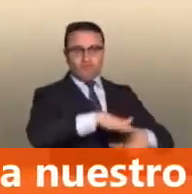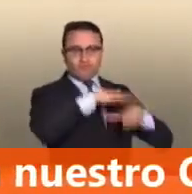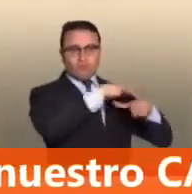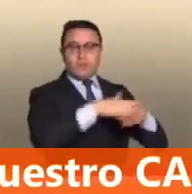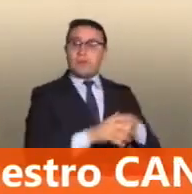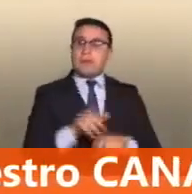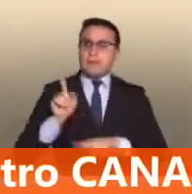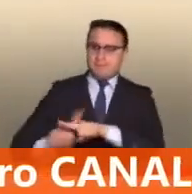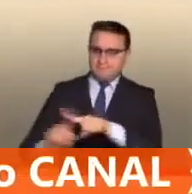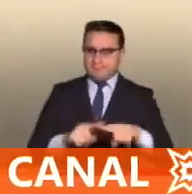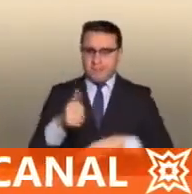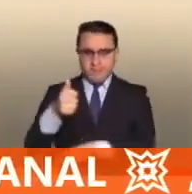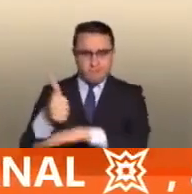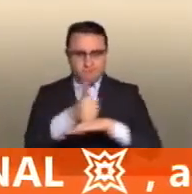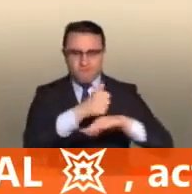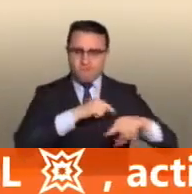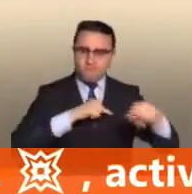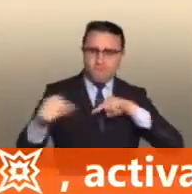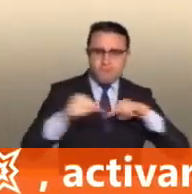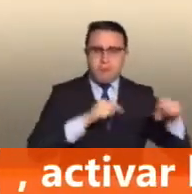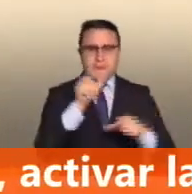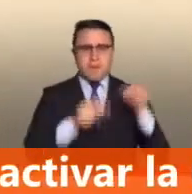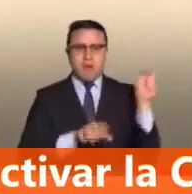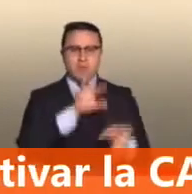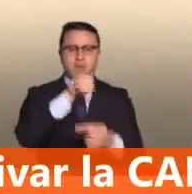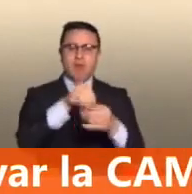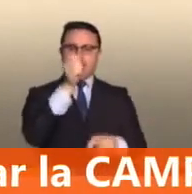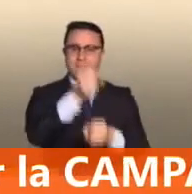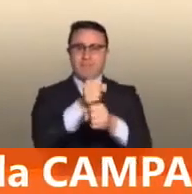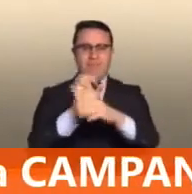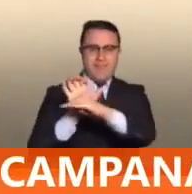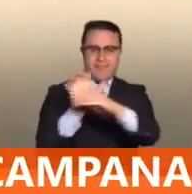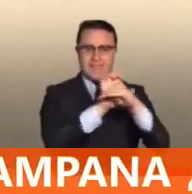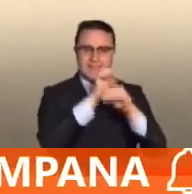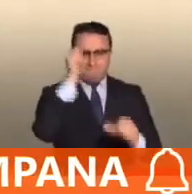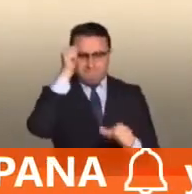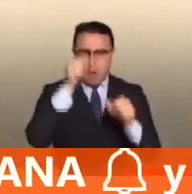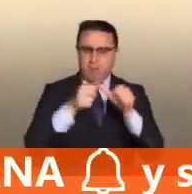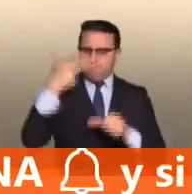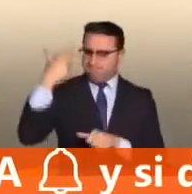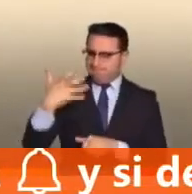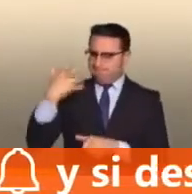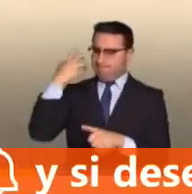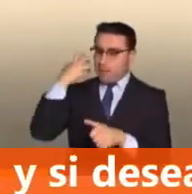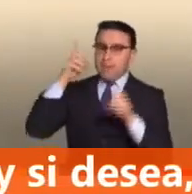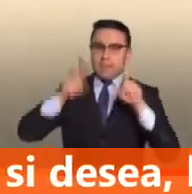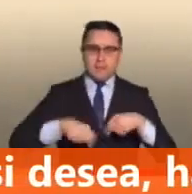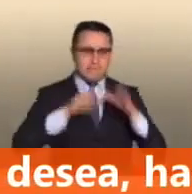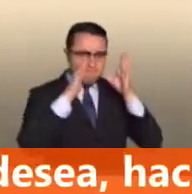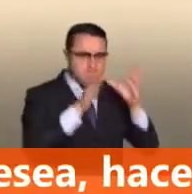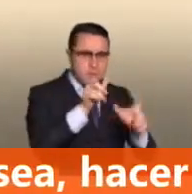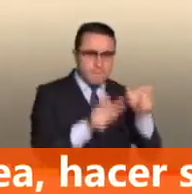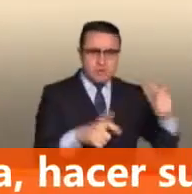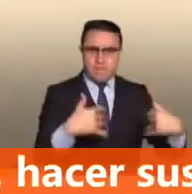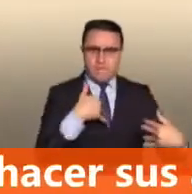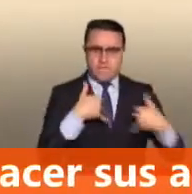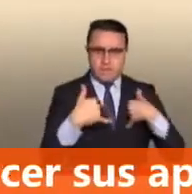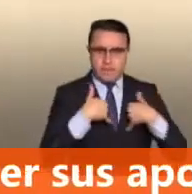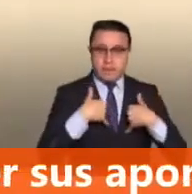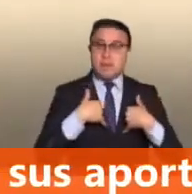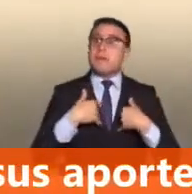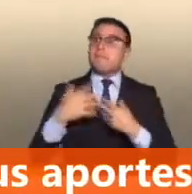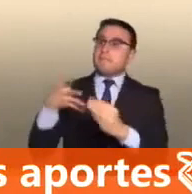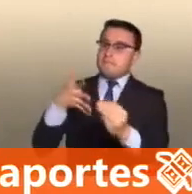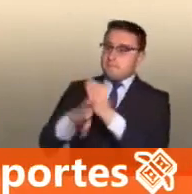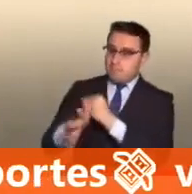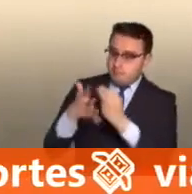los directores, coordinadores y funcionarios de las entidades de memoria histórica y atención a las víctimas, a los medios